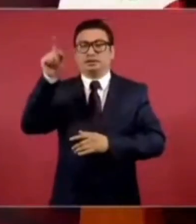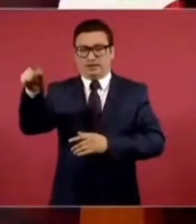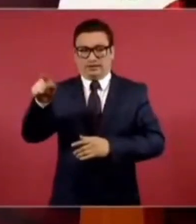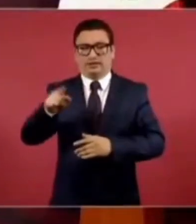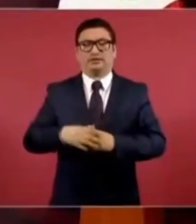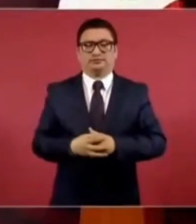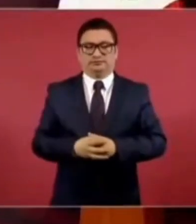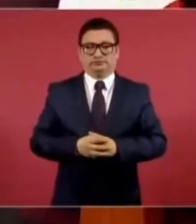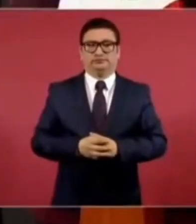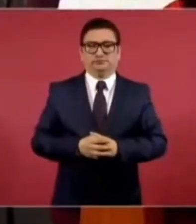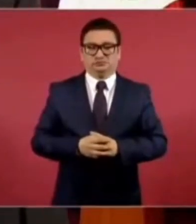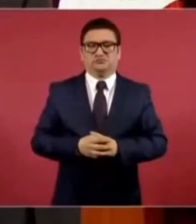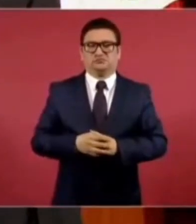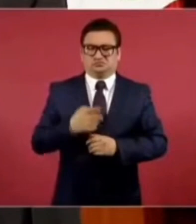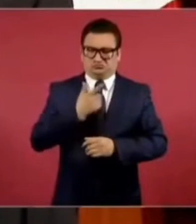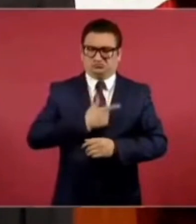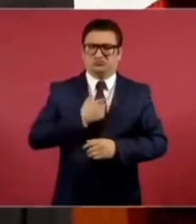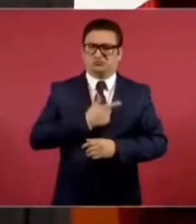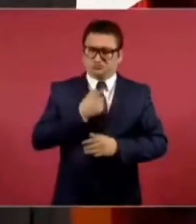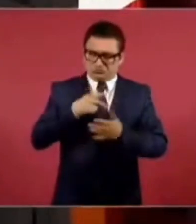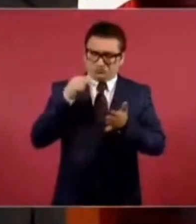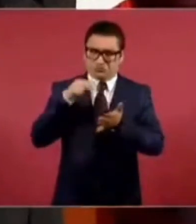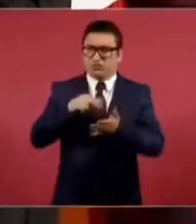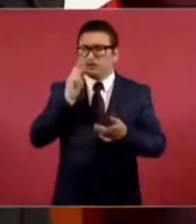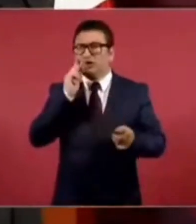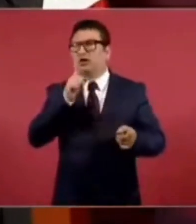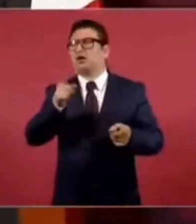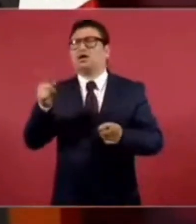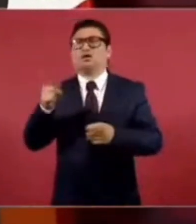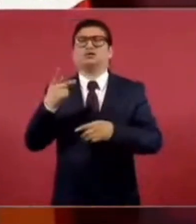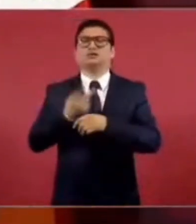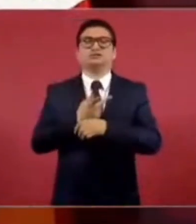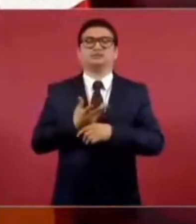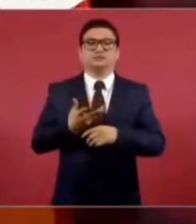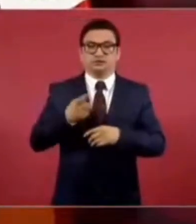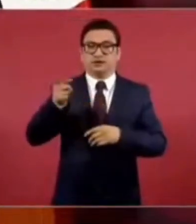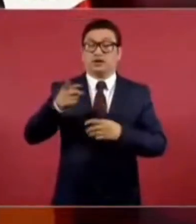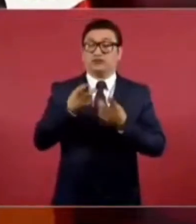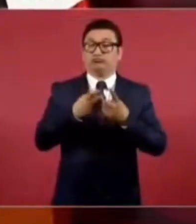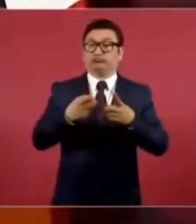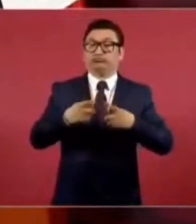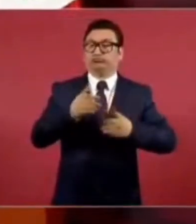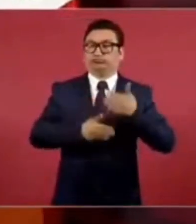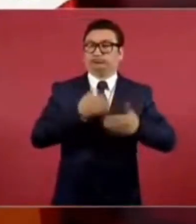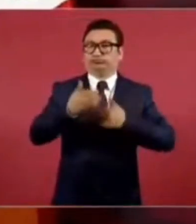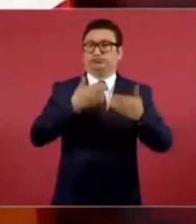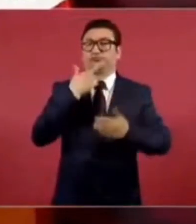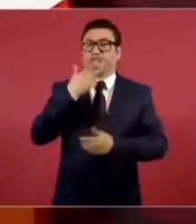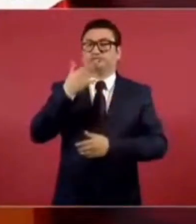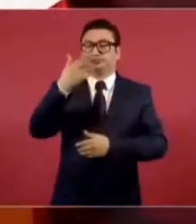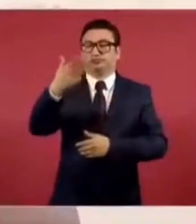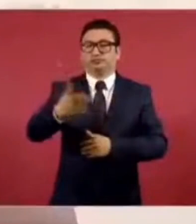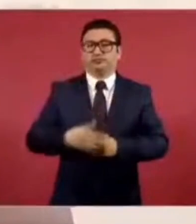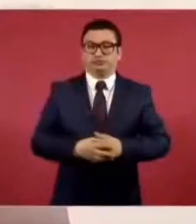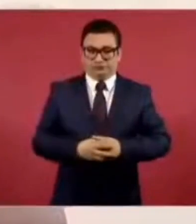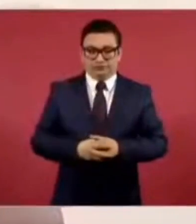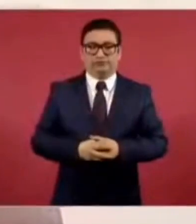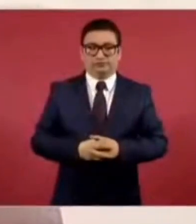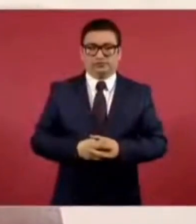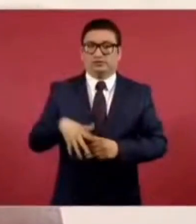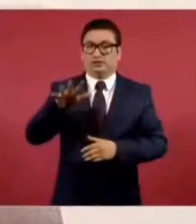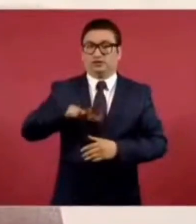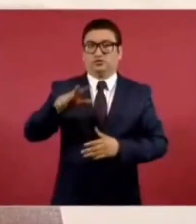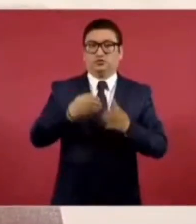Municipio que están desarrollando ese Nuevo